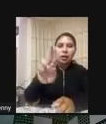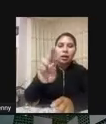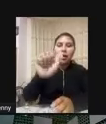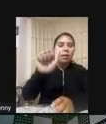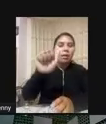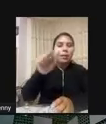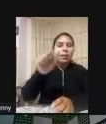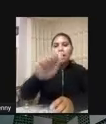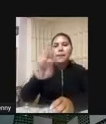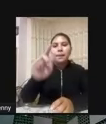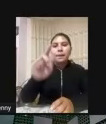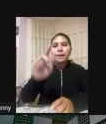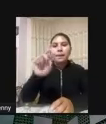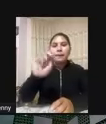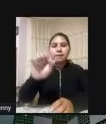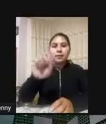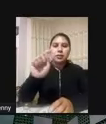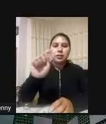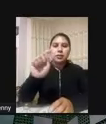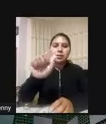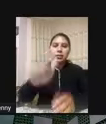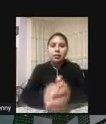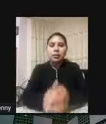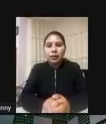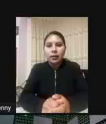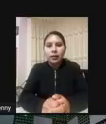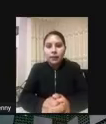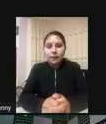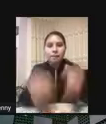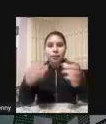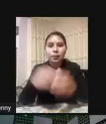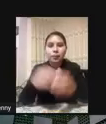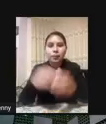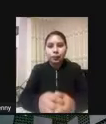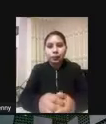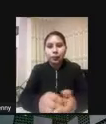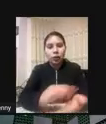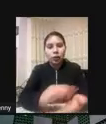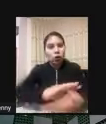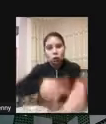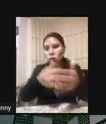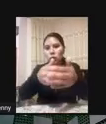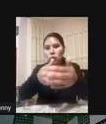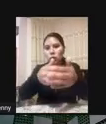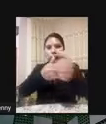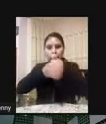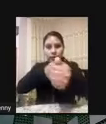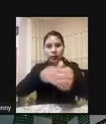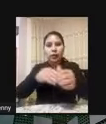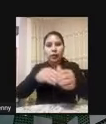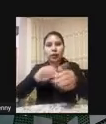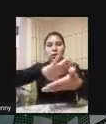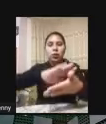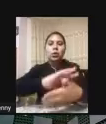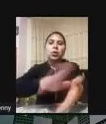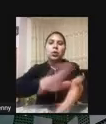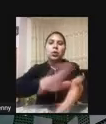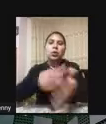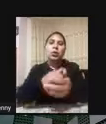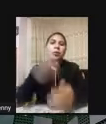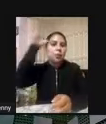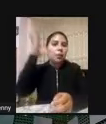inclusivas en el área educativa. Son todas las guías que vamos a aportar para que todos los padres nos puedan seguir y para que